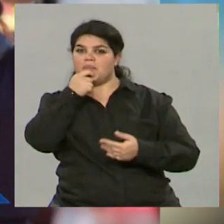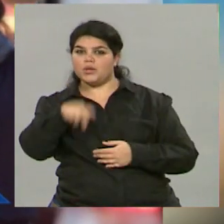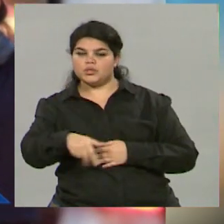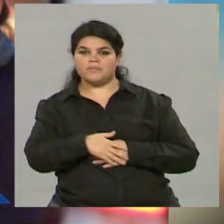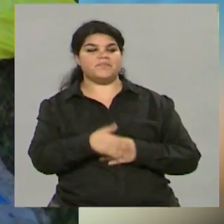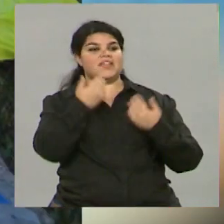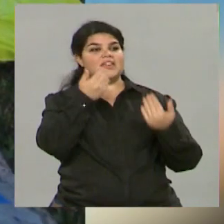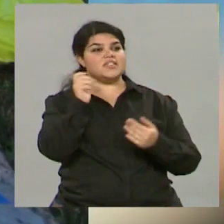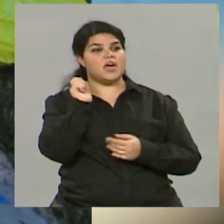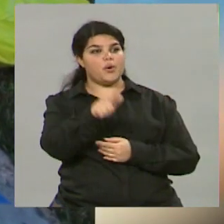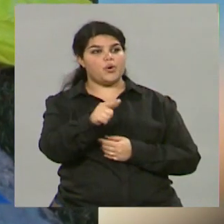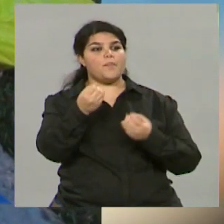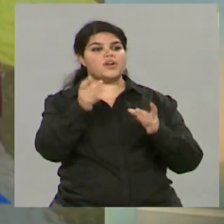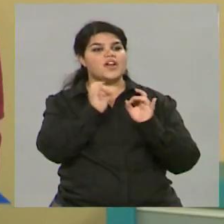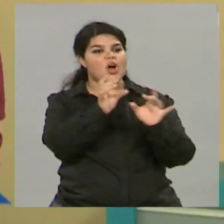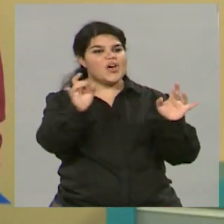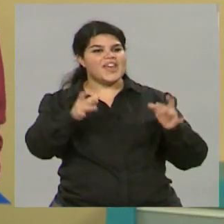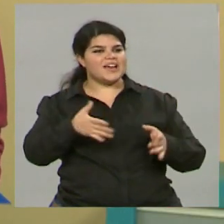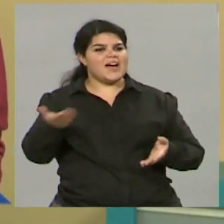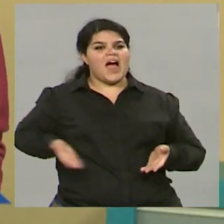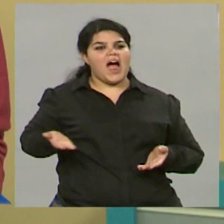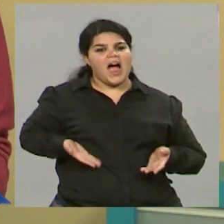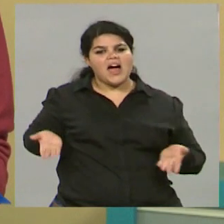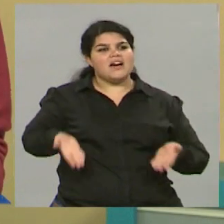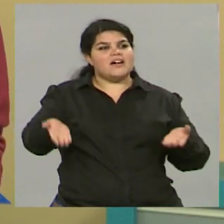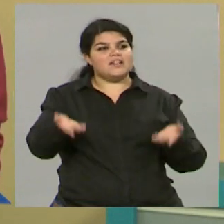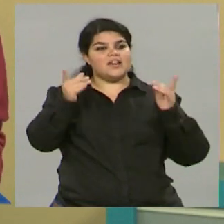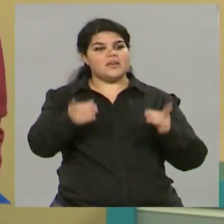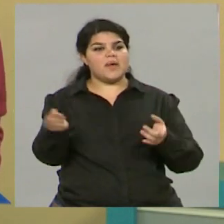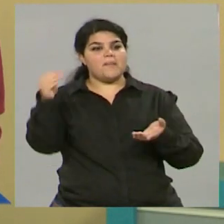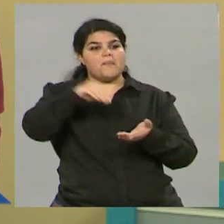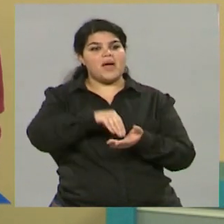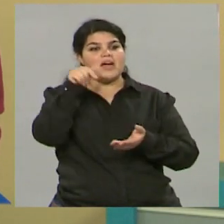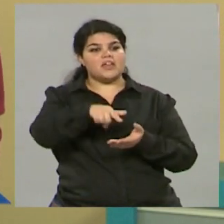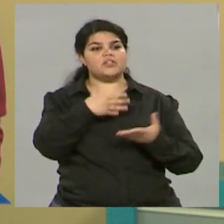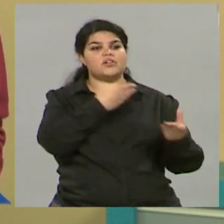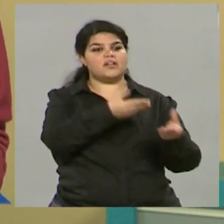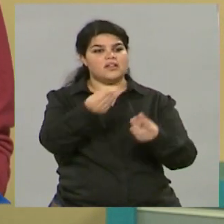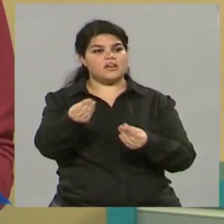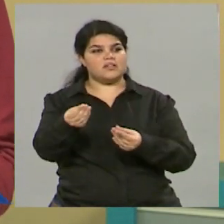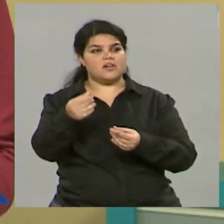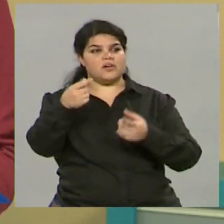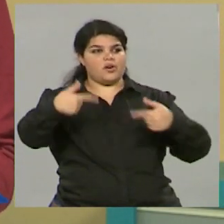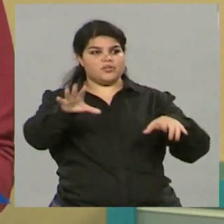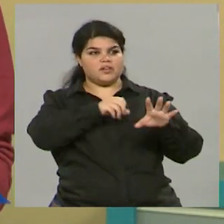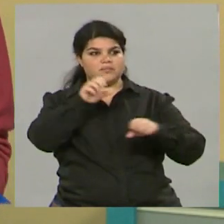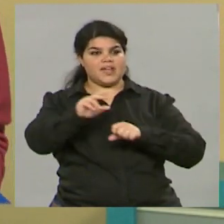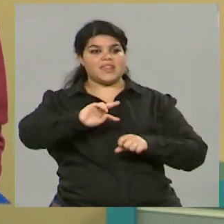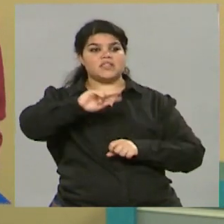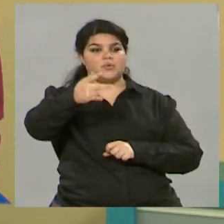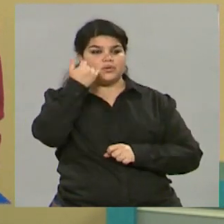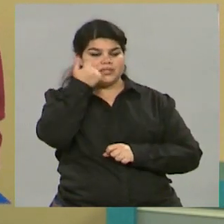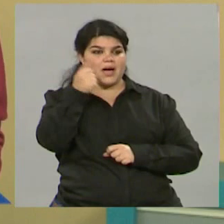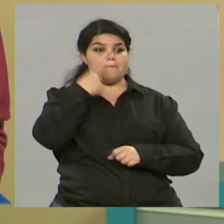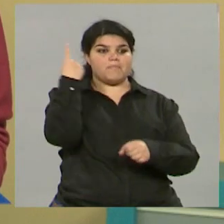vos, Abel, por contagiar esas ganas y sobre todo por sumarte a esta iniciativa que tiene que ver con la colecta solidaria. Ya es la segunda, la primera